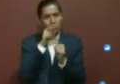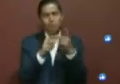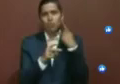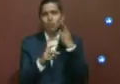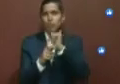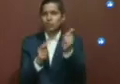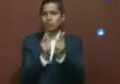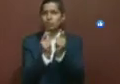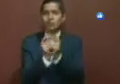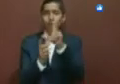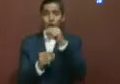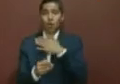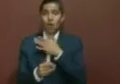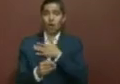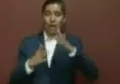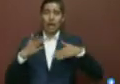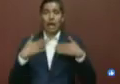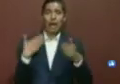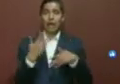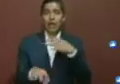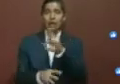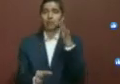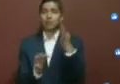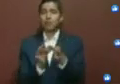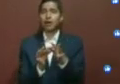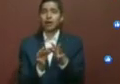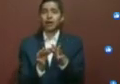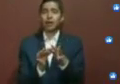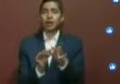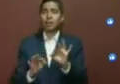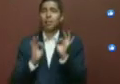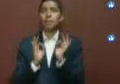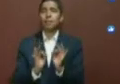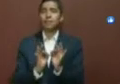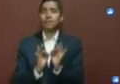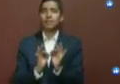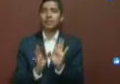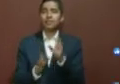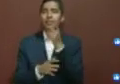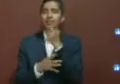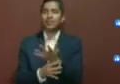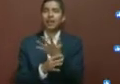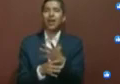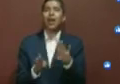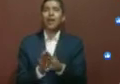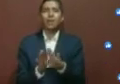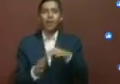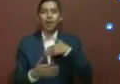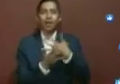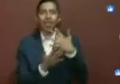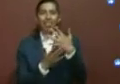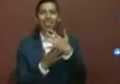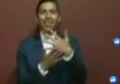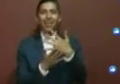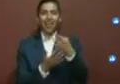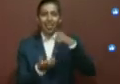es que eso me alegre o que yo diga que mal de muchos, pues dicen que es consuelo de tontos. Pero es una circunstancia que